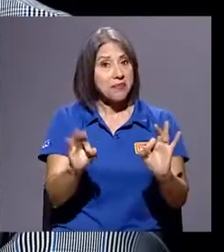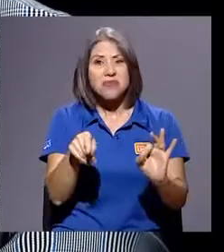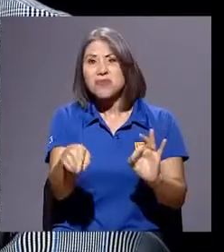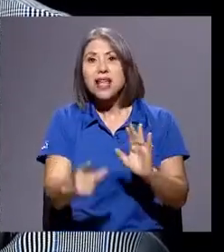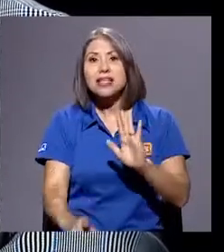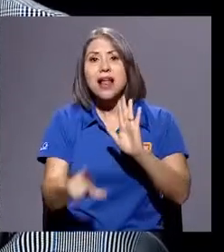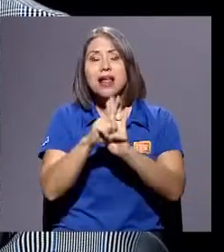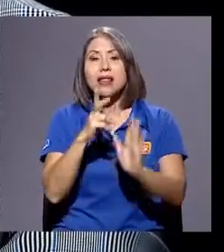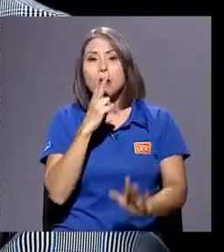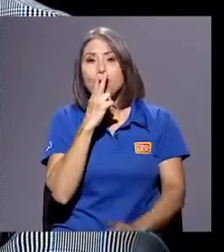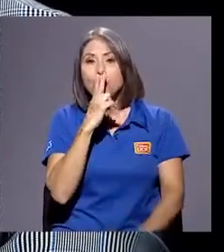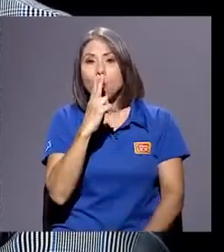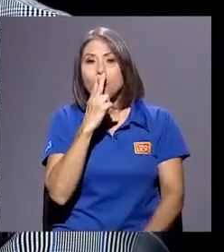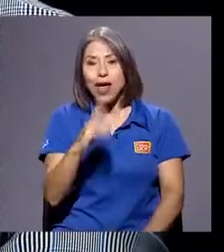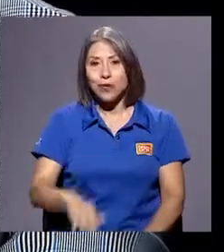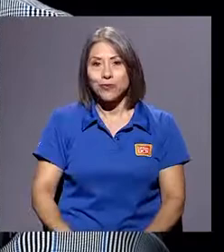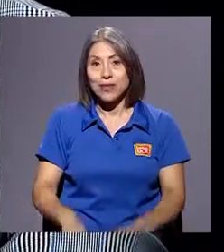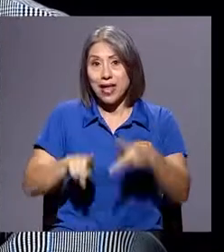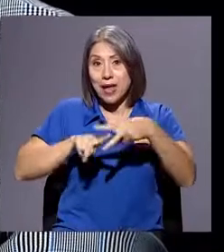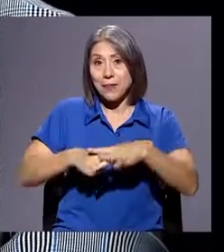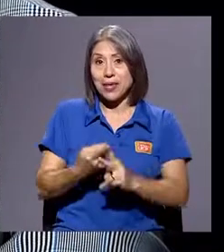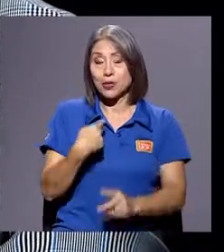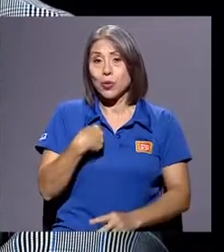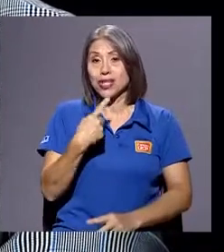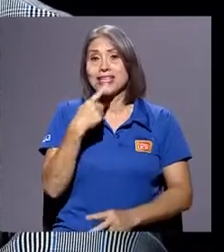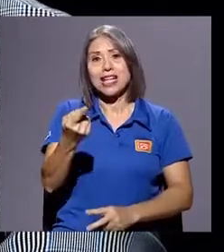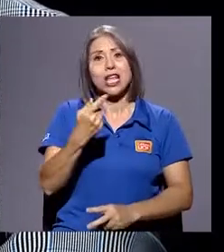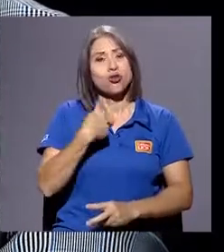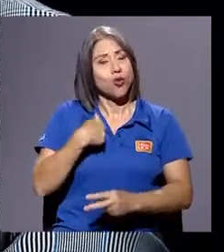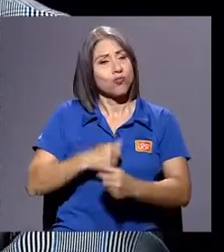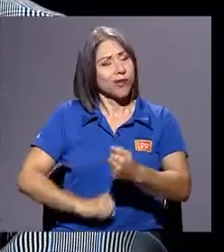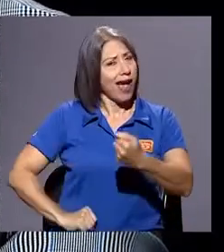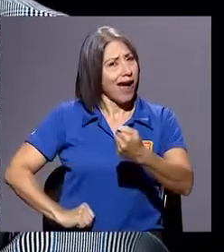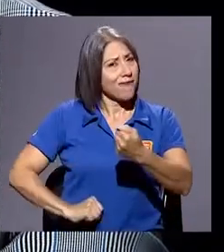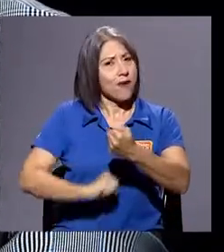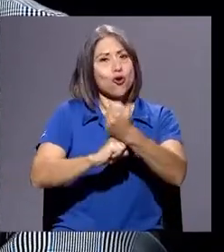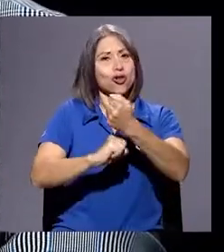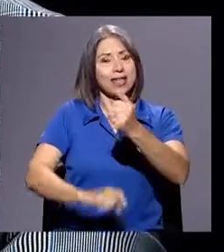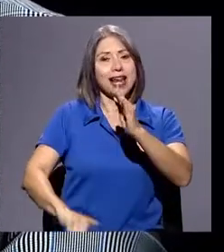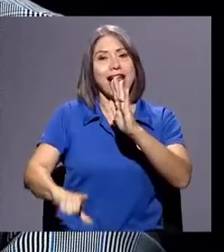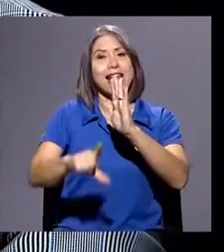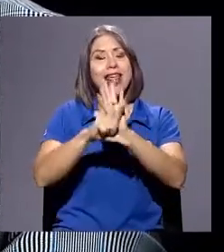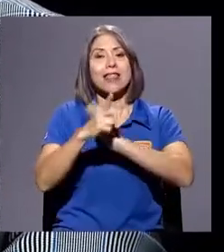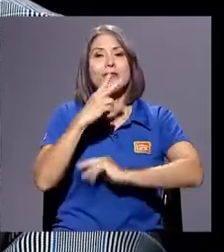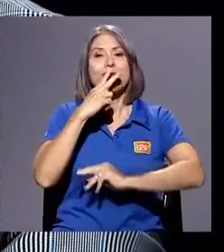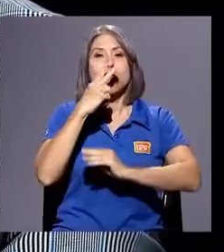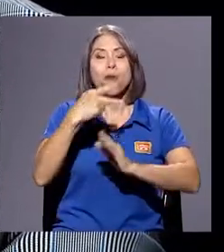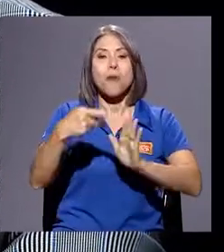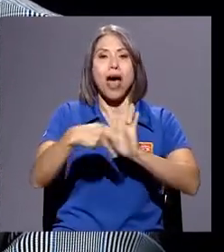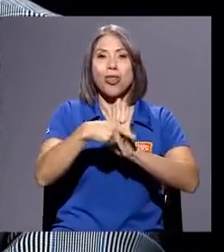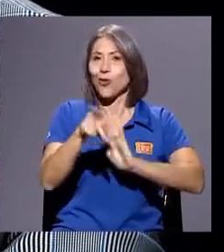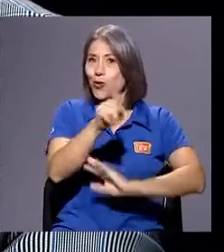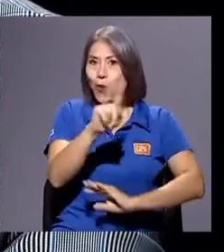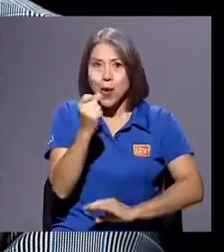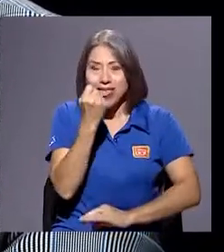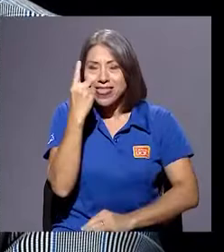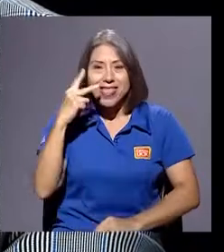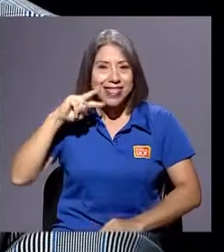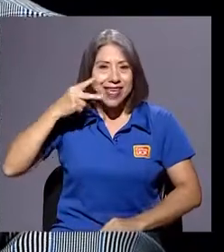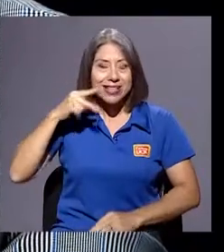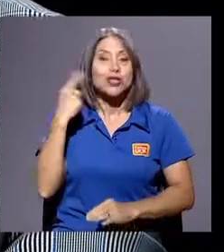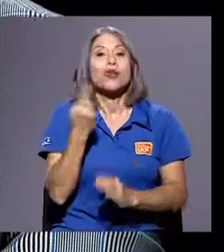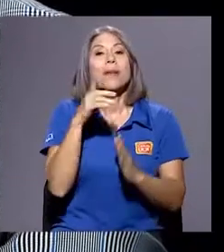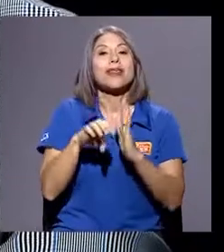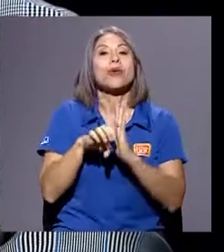fumado. Empiezo por decir que estoy completamente a favor de la ley de fumado, para que no me malinterpreten. Es nada más para tomar un ejemplo absurdo de